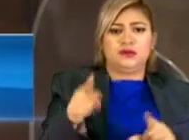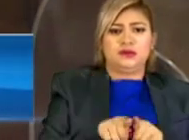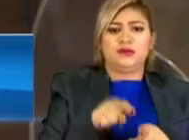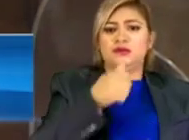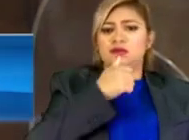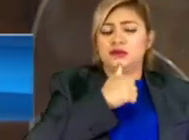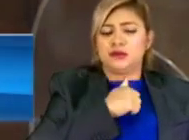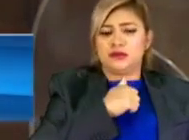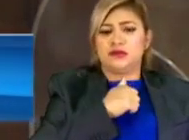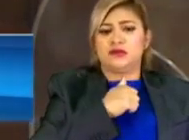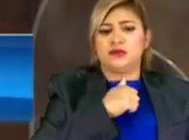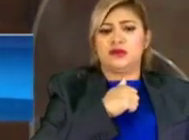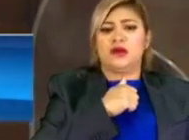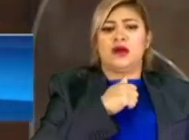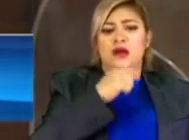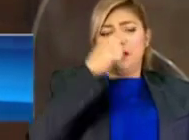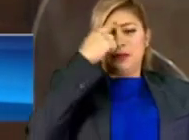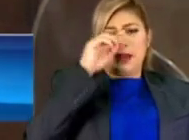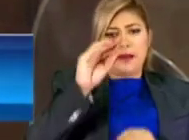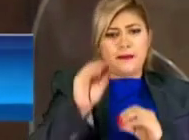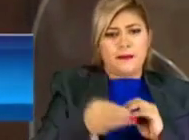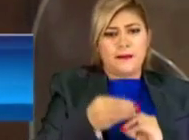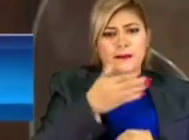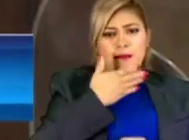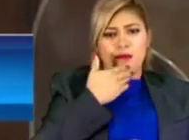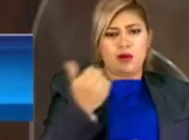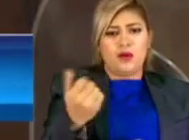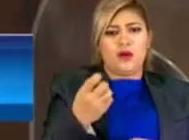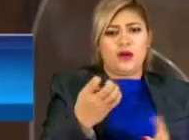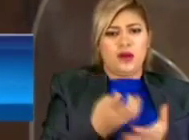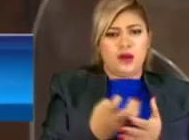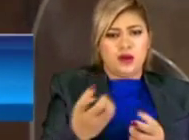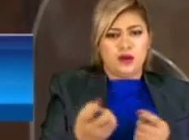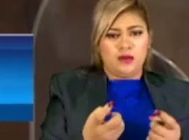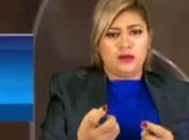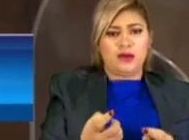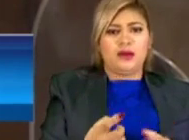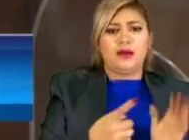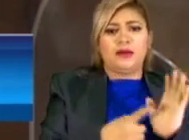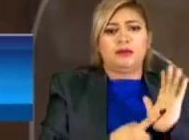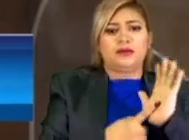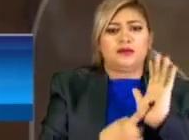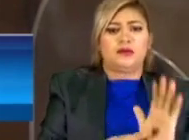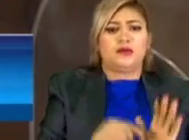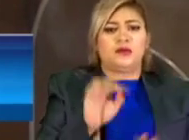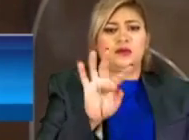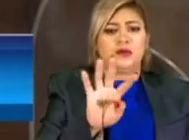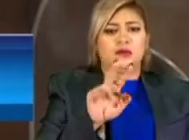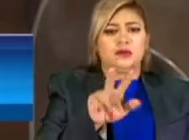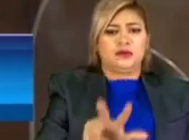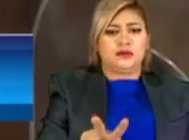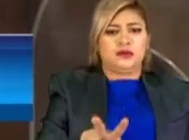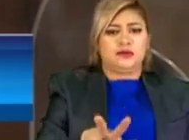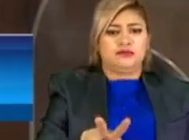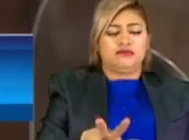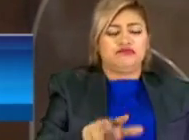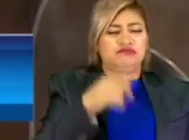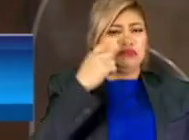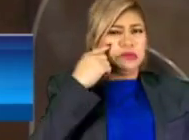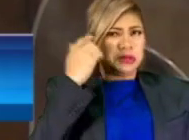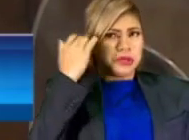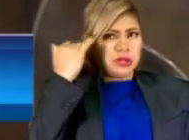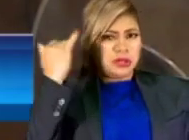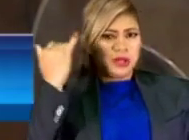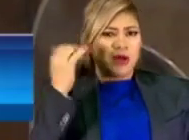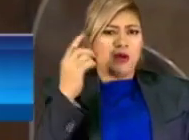Nivel para la Reactivación Económica presentó las 43 iniciativas consensuadas a